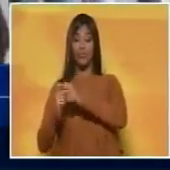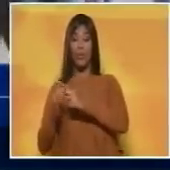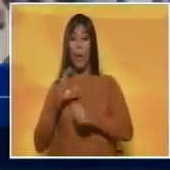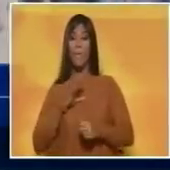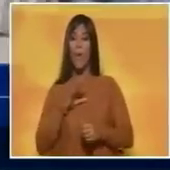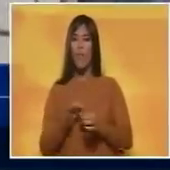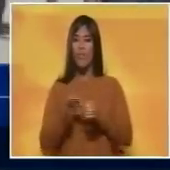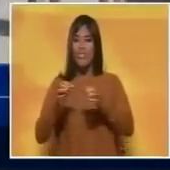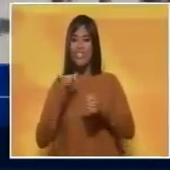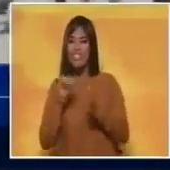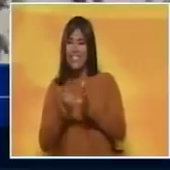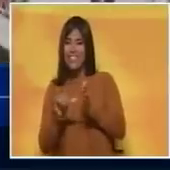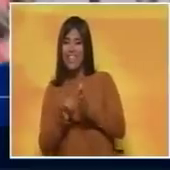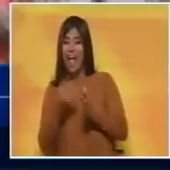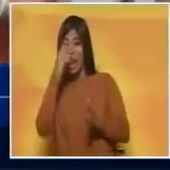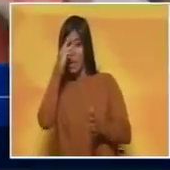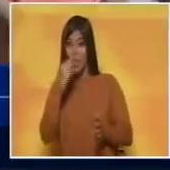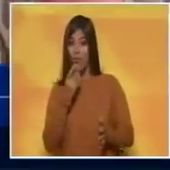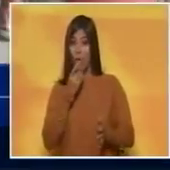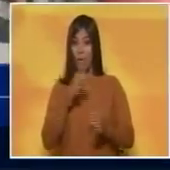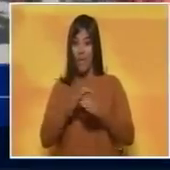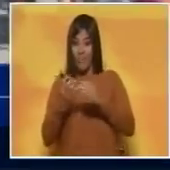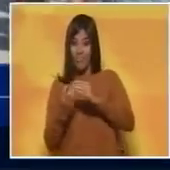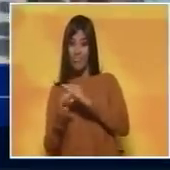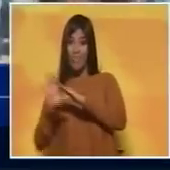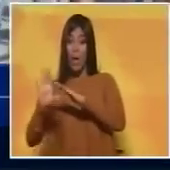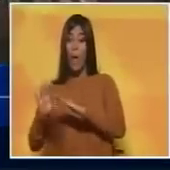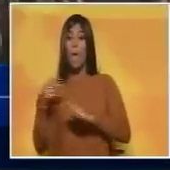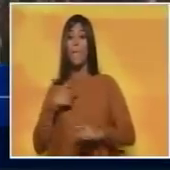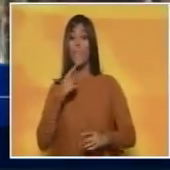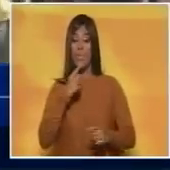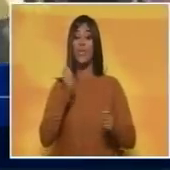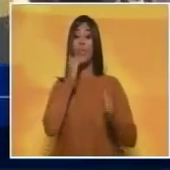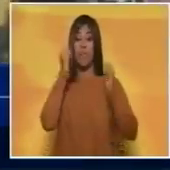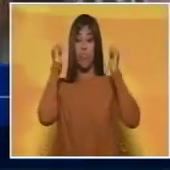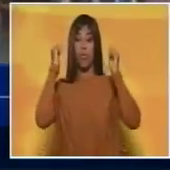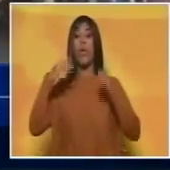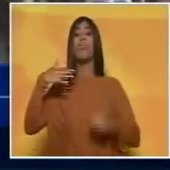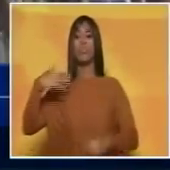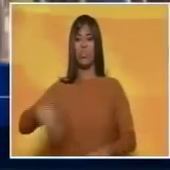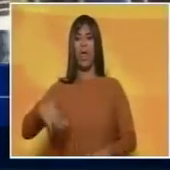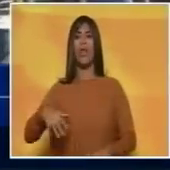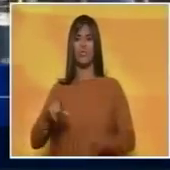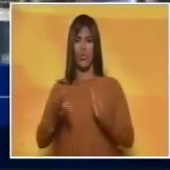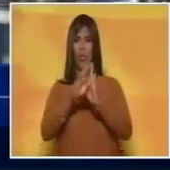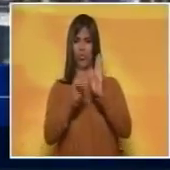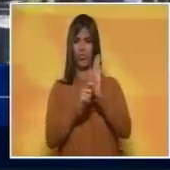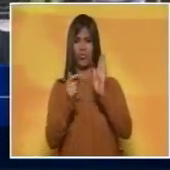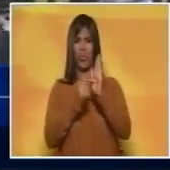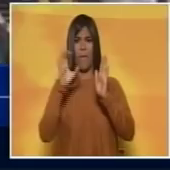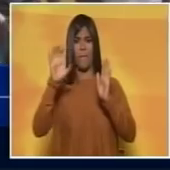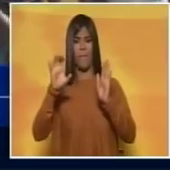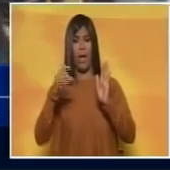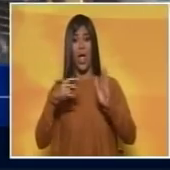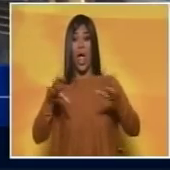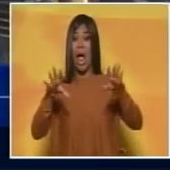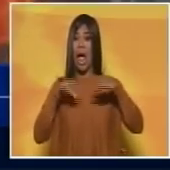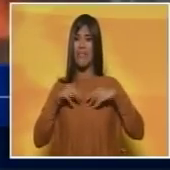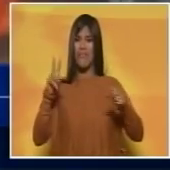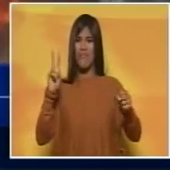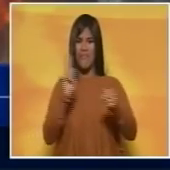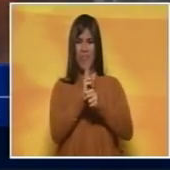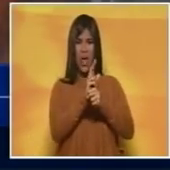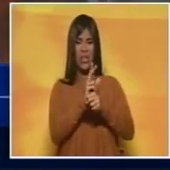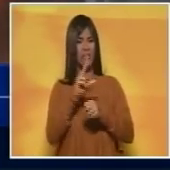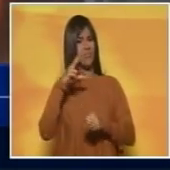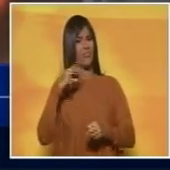Jean-Michel Lapine, declaró que el derecho a protestar está garantizado en la constitución de su país y que no es aceptable la violencia, por